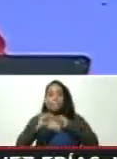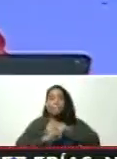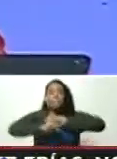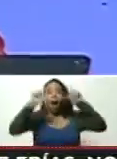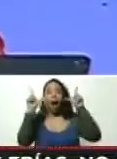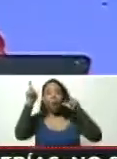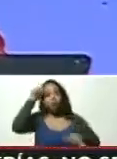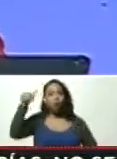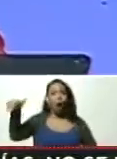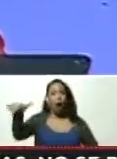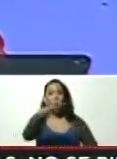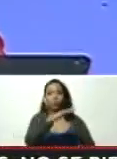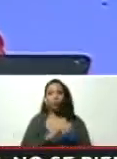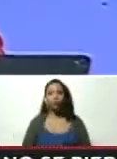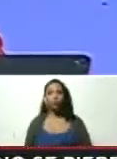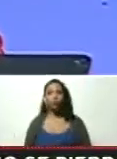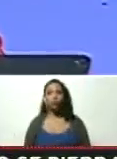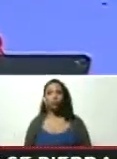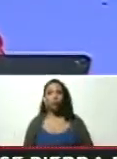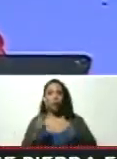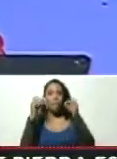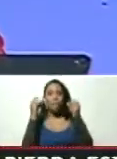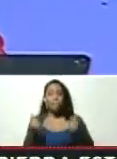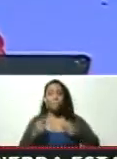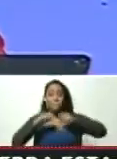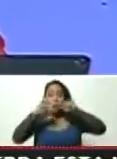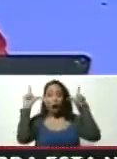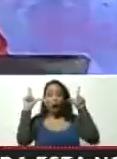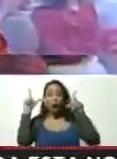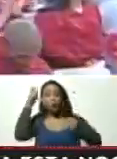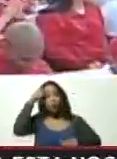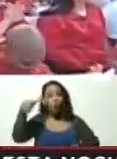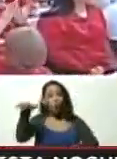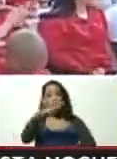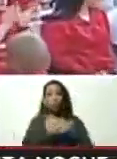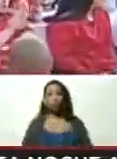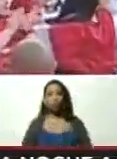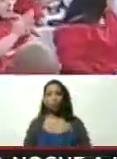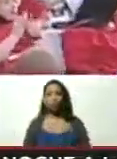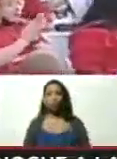pueblo, el despertar de un pueblo.